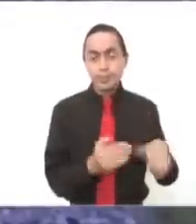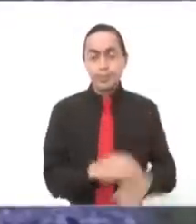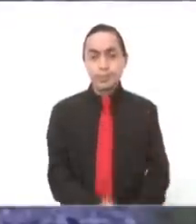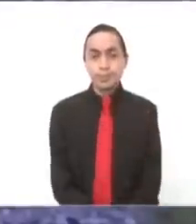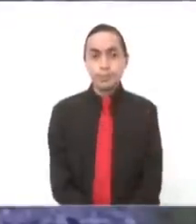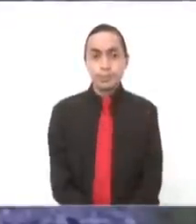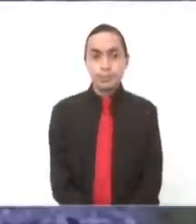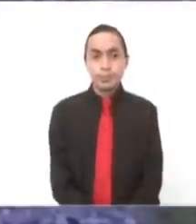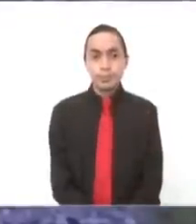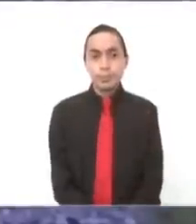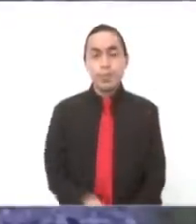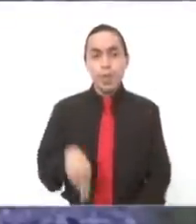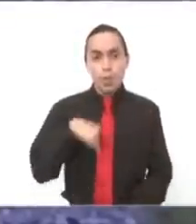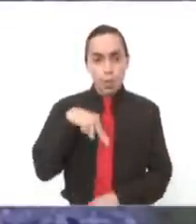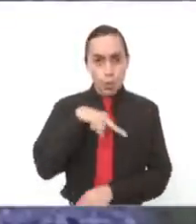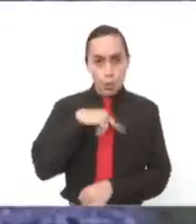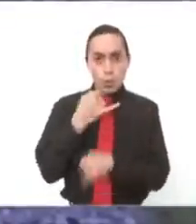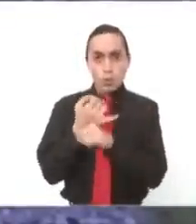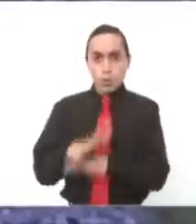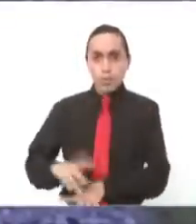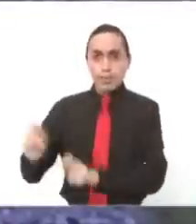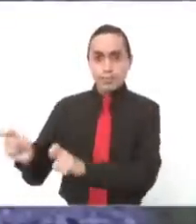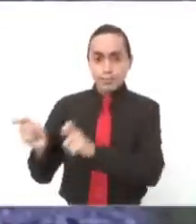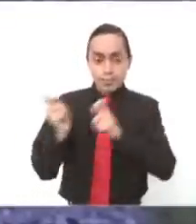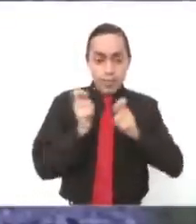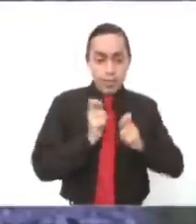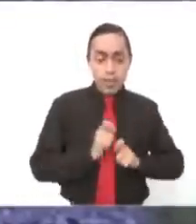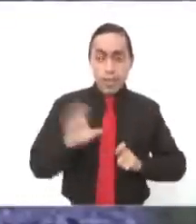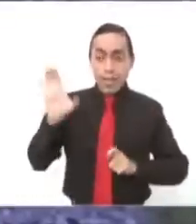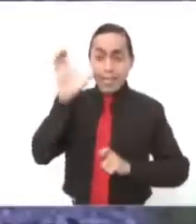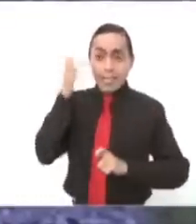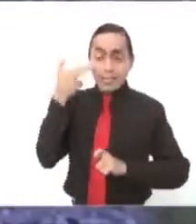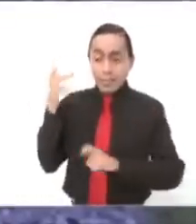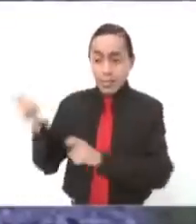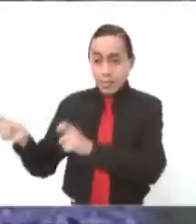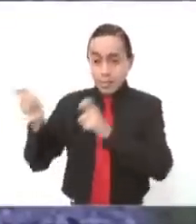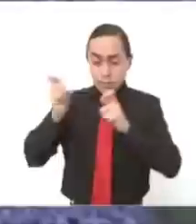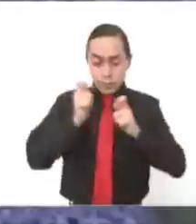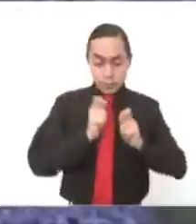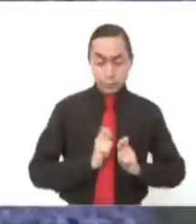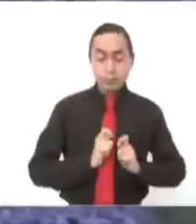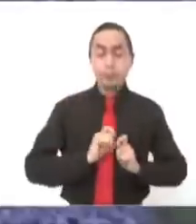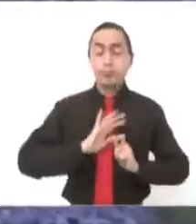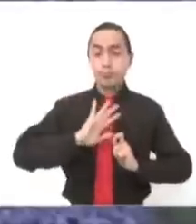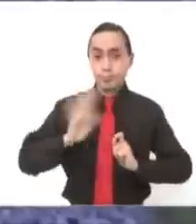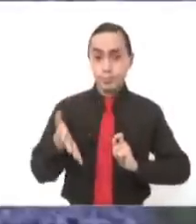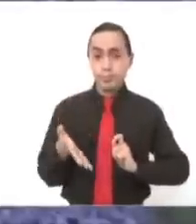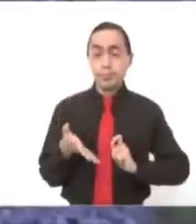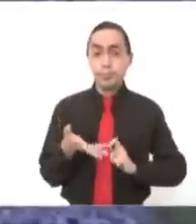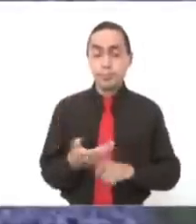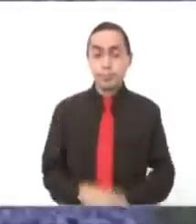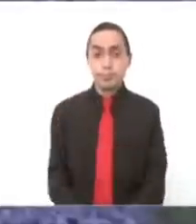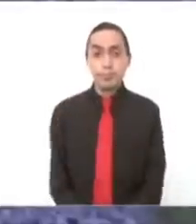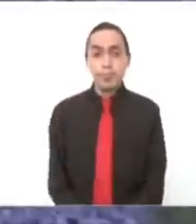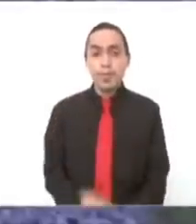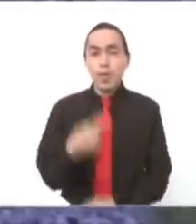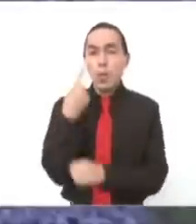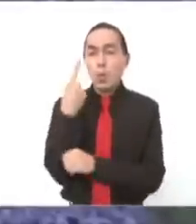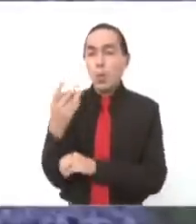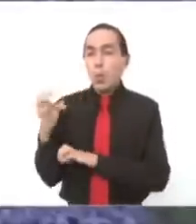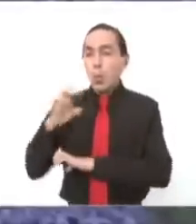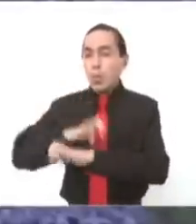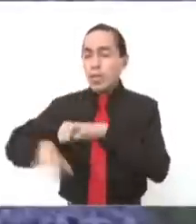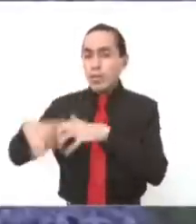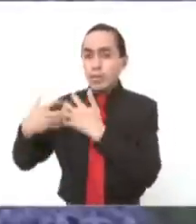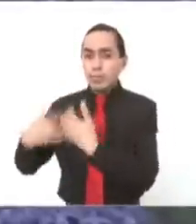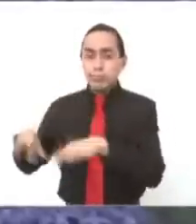A nosotros nos ha llegado la información desde el lejano oriente, pero ha llegado la información de que es una empresa